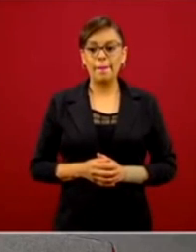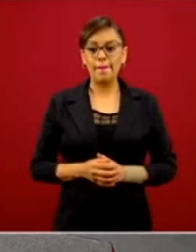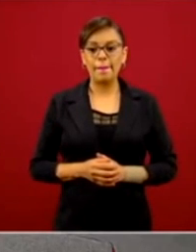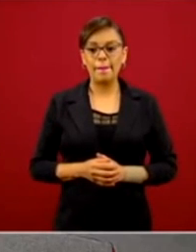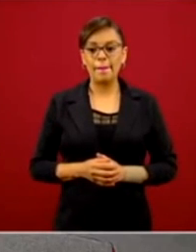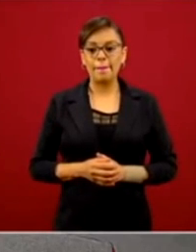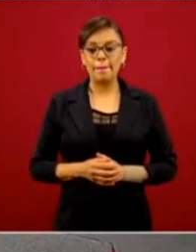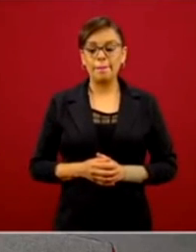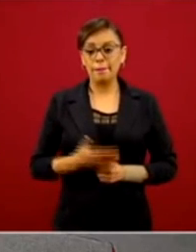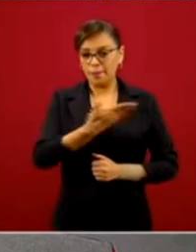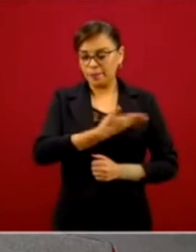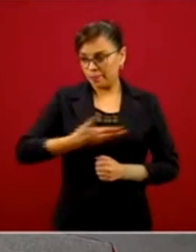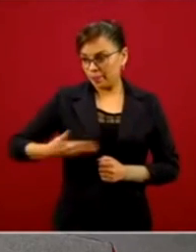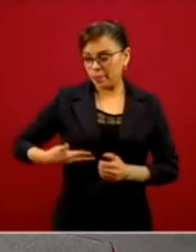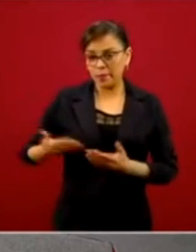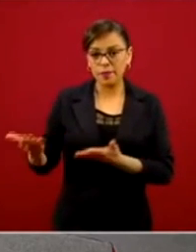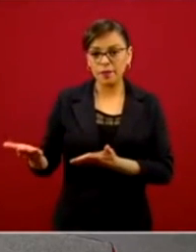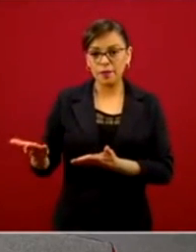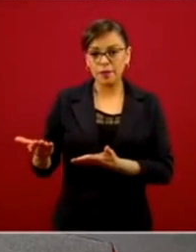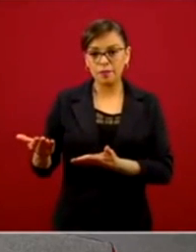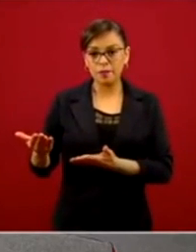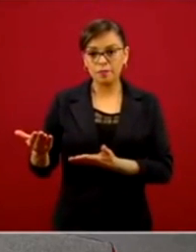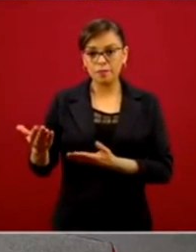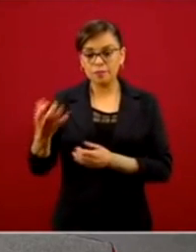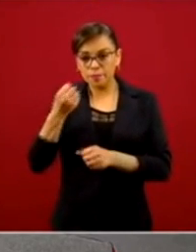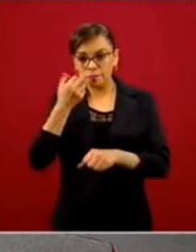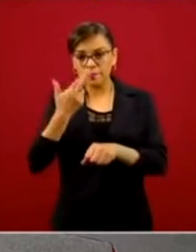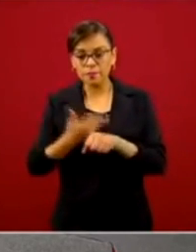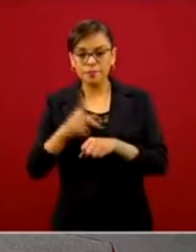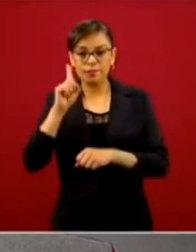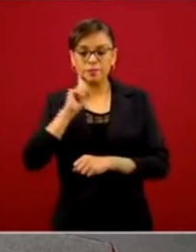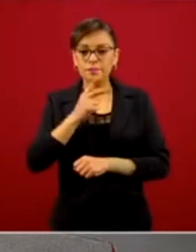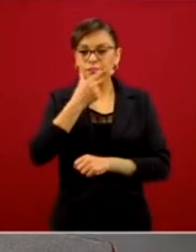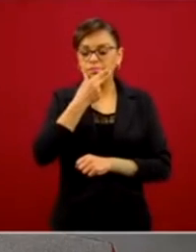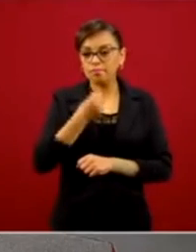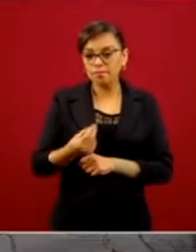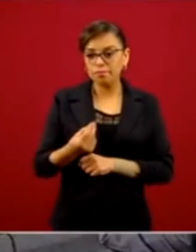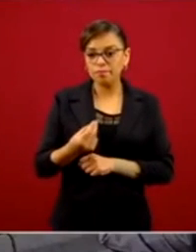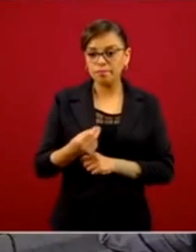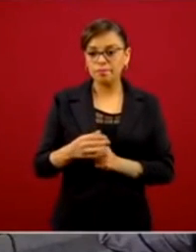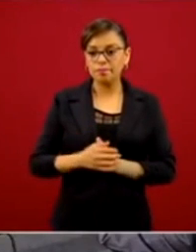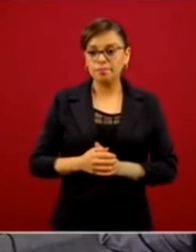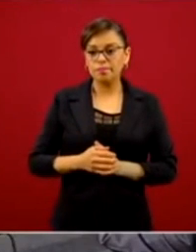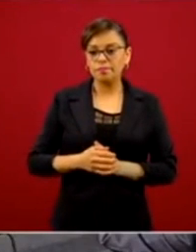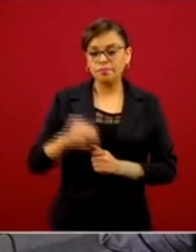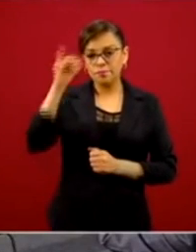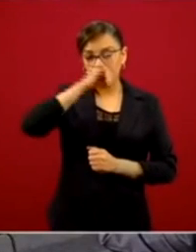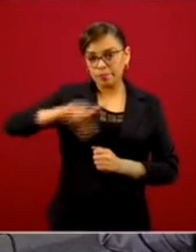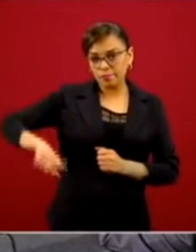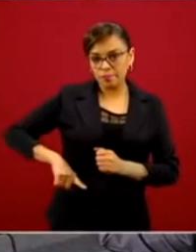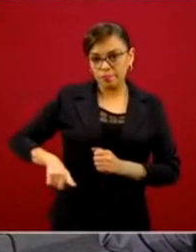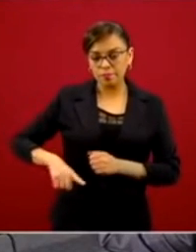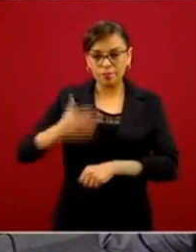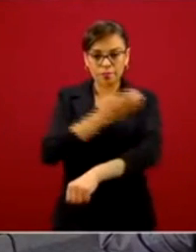Señor presidente, secretarias, secretarios, jefa de gobierno, compañeros